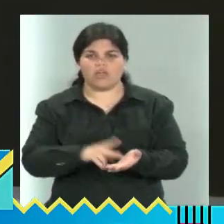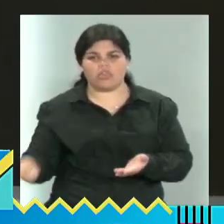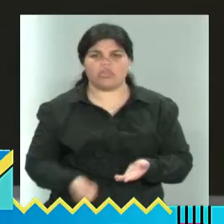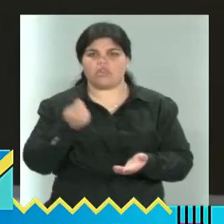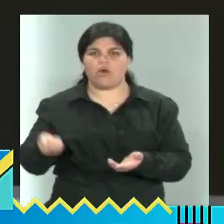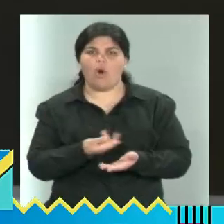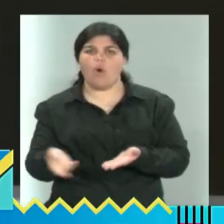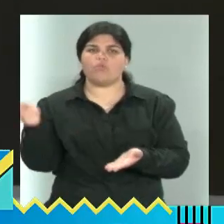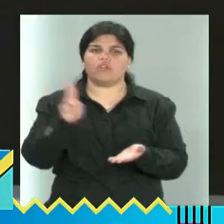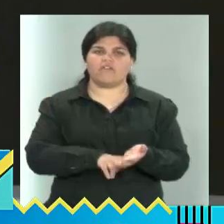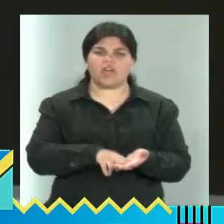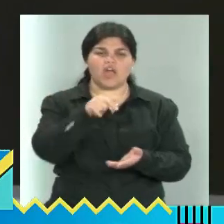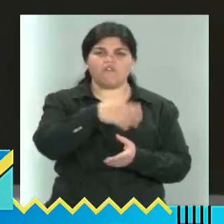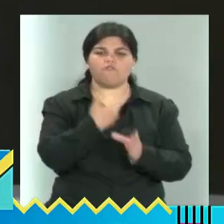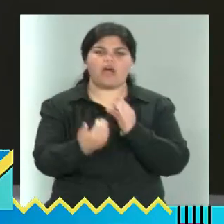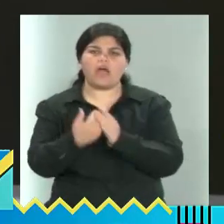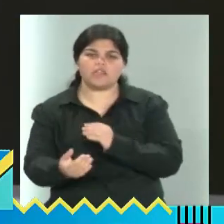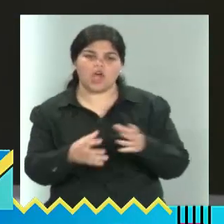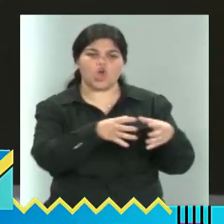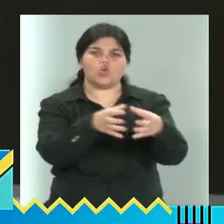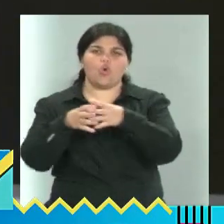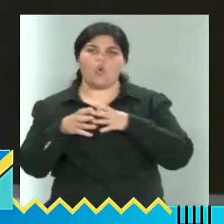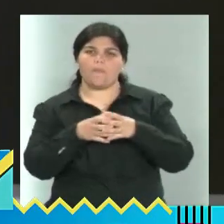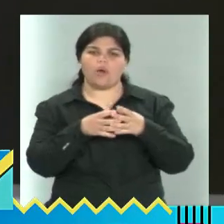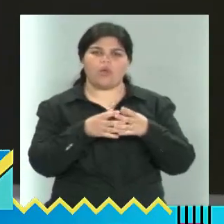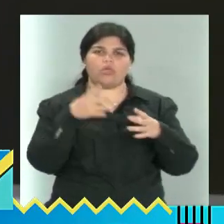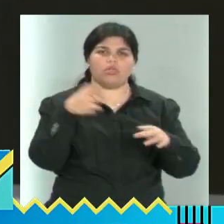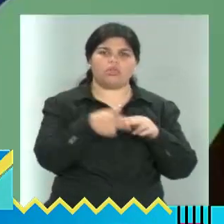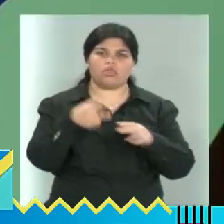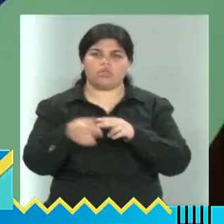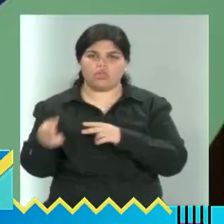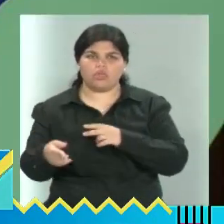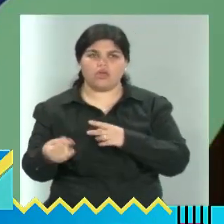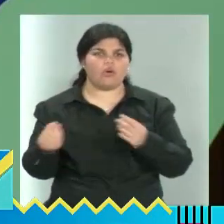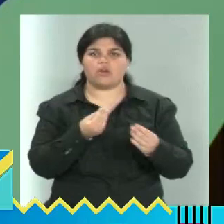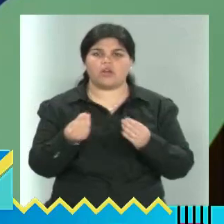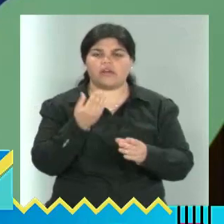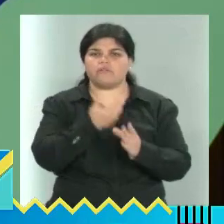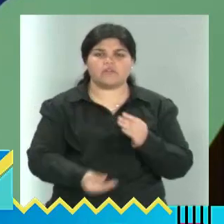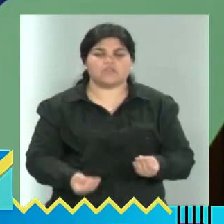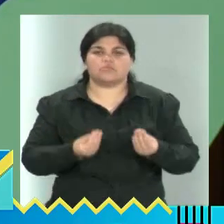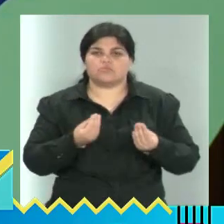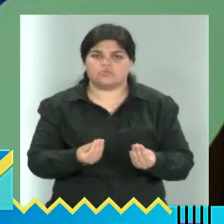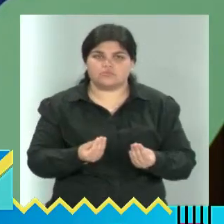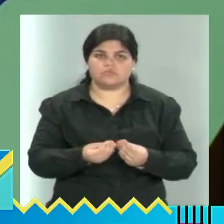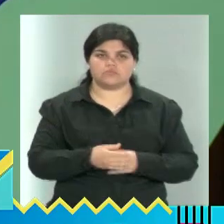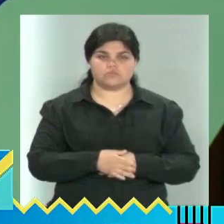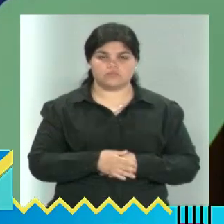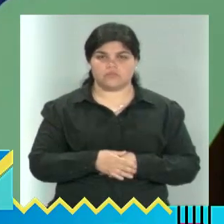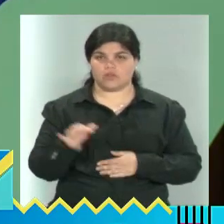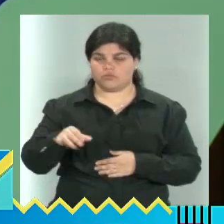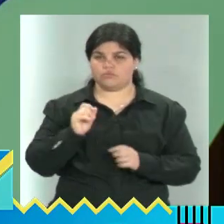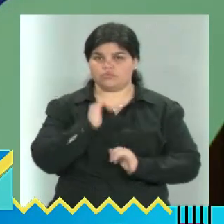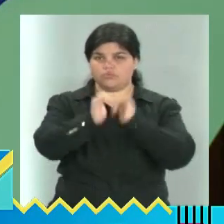las articulaciones con las distintas organizaciones, ¿qué fue? Bueno, estamos hablando, yo mencioné un caso del año